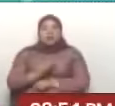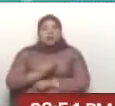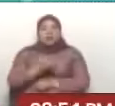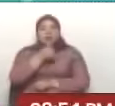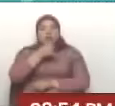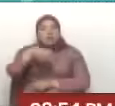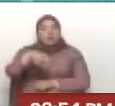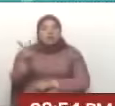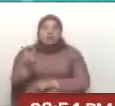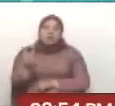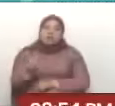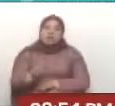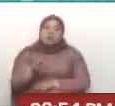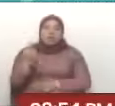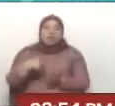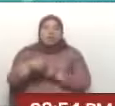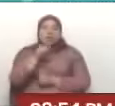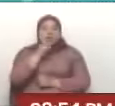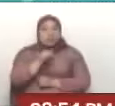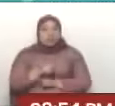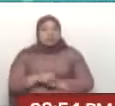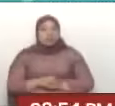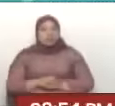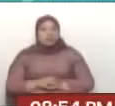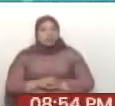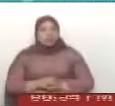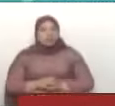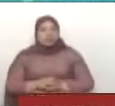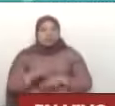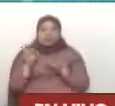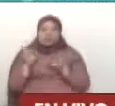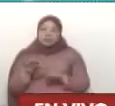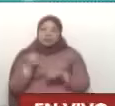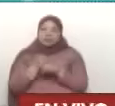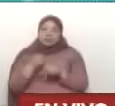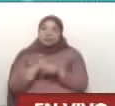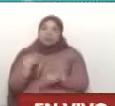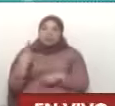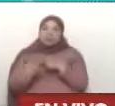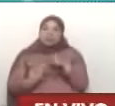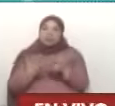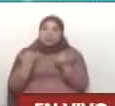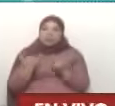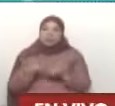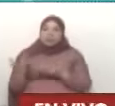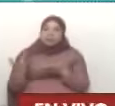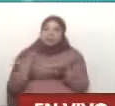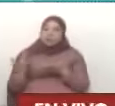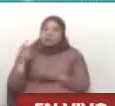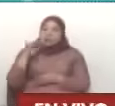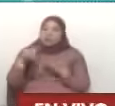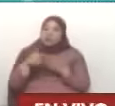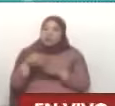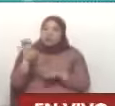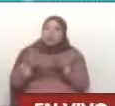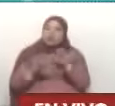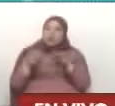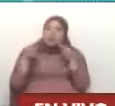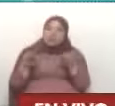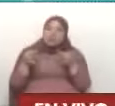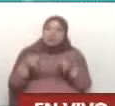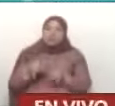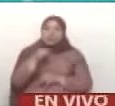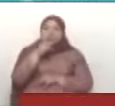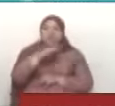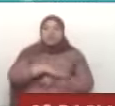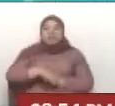al estado como un estado multidestino, un estado que ofrece servicios, ofrece el turismo de naturaleza, que es la